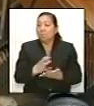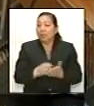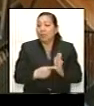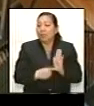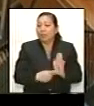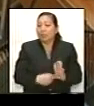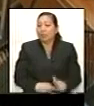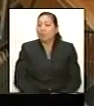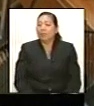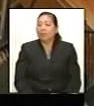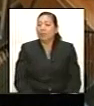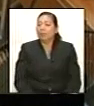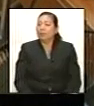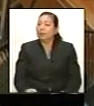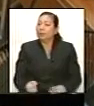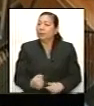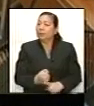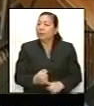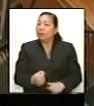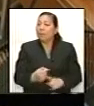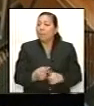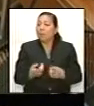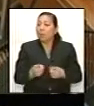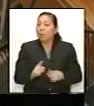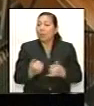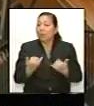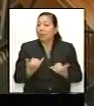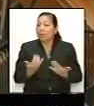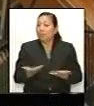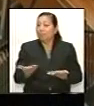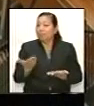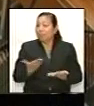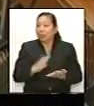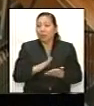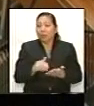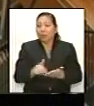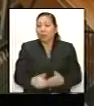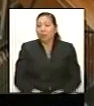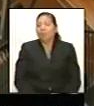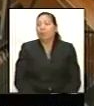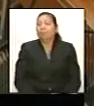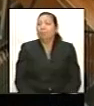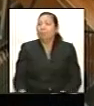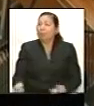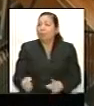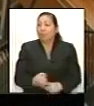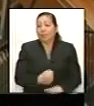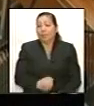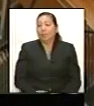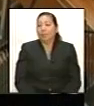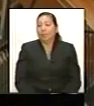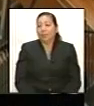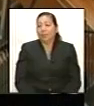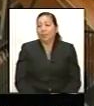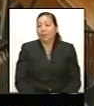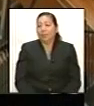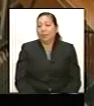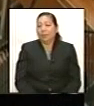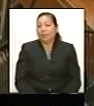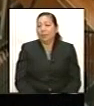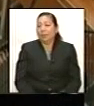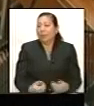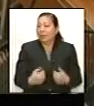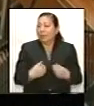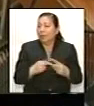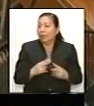exponer a nuestro agresor. Pero cuando pasa eso, recibimos todo tipo de ataques personales, que tiene